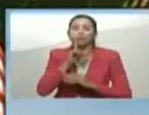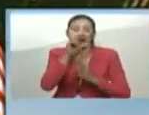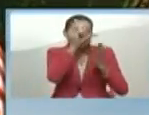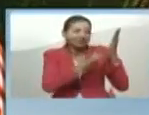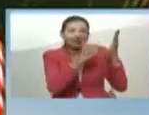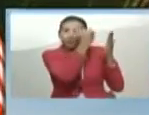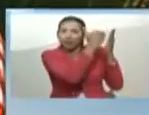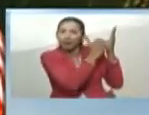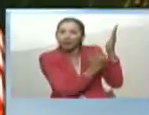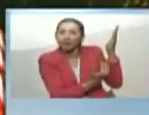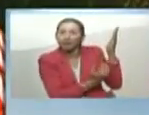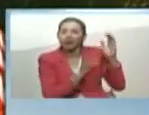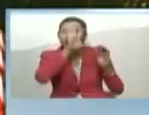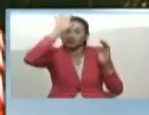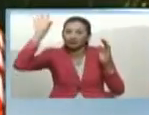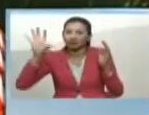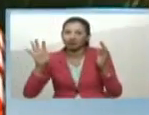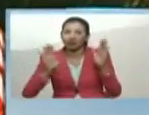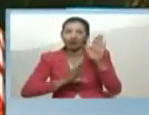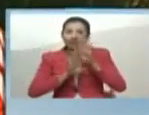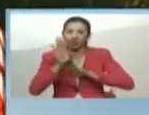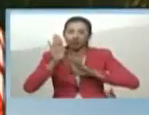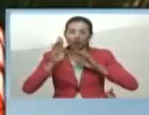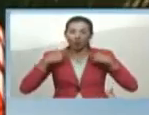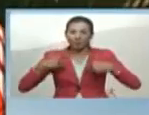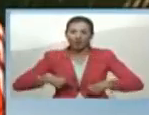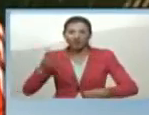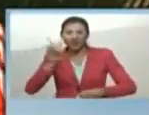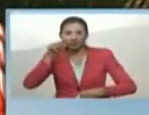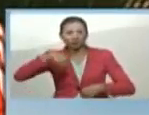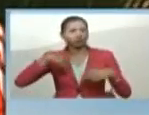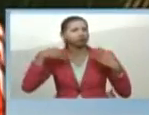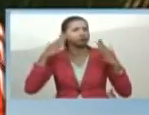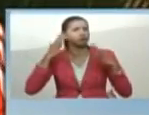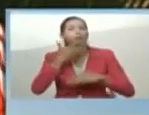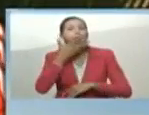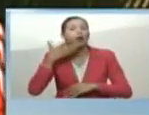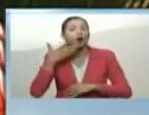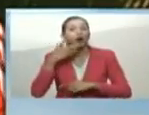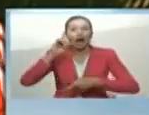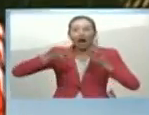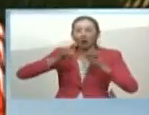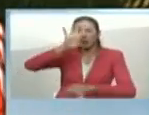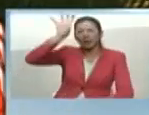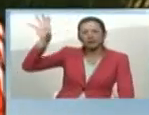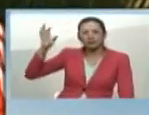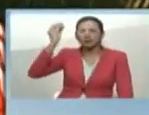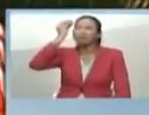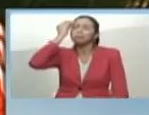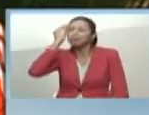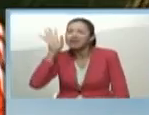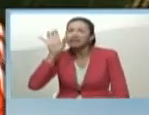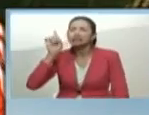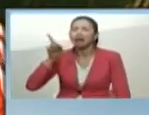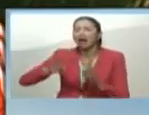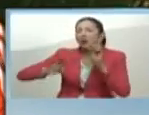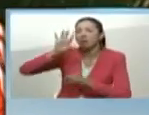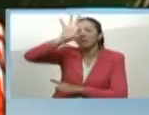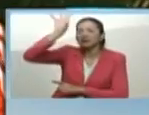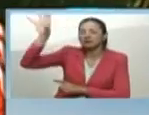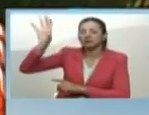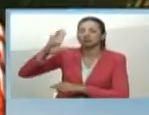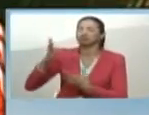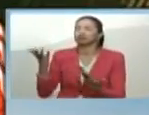loco el nivel de desarrollo humano que hemos logrado y los países que están